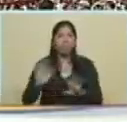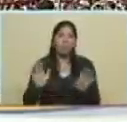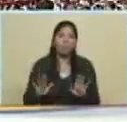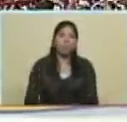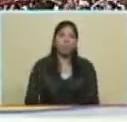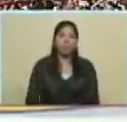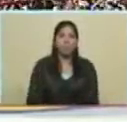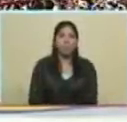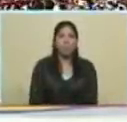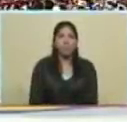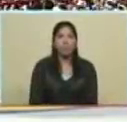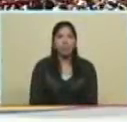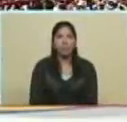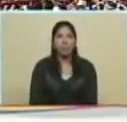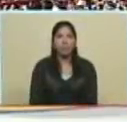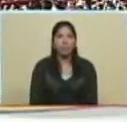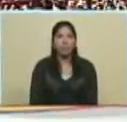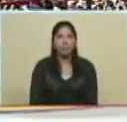Nacional Electoral.